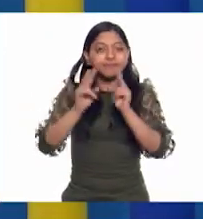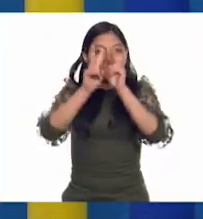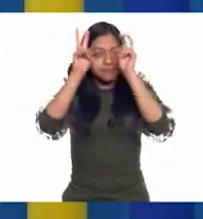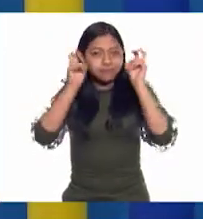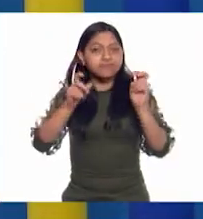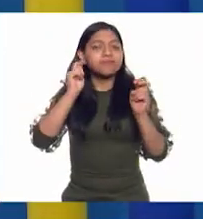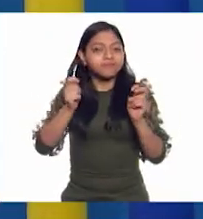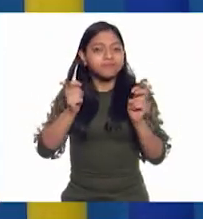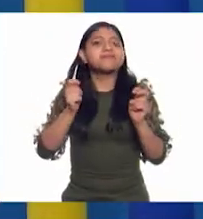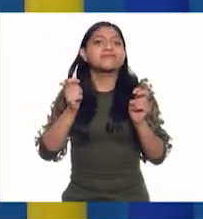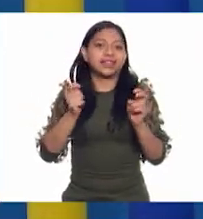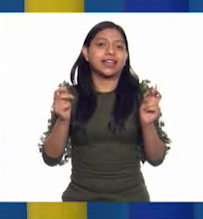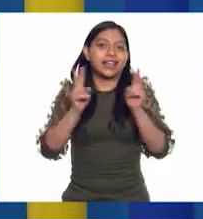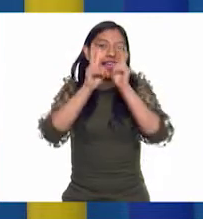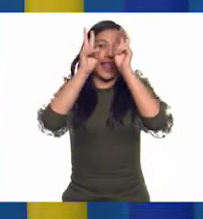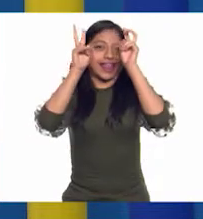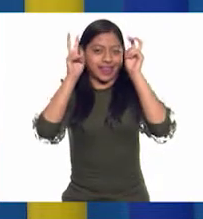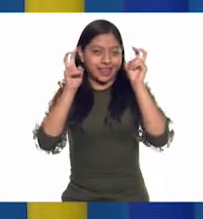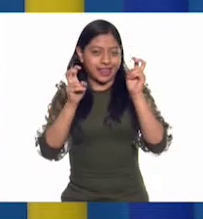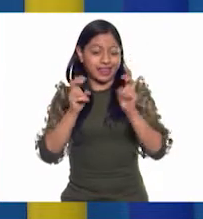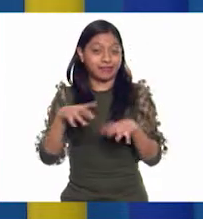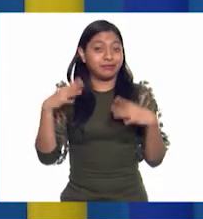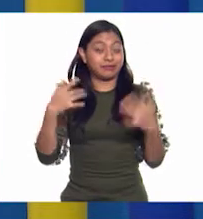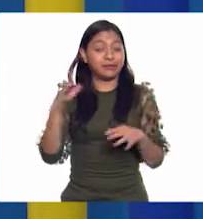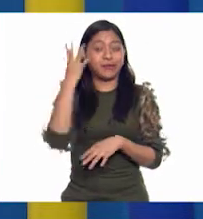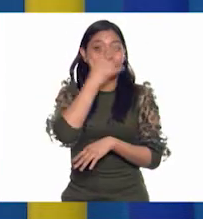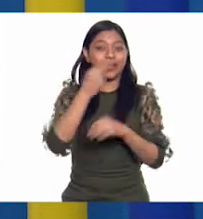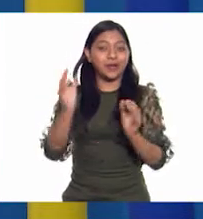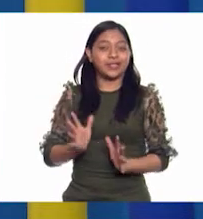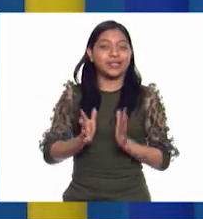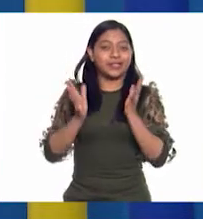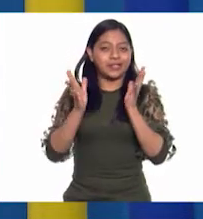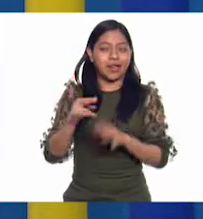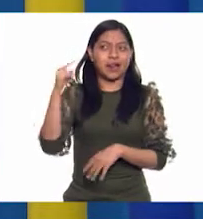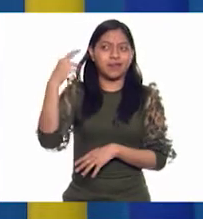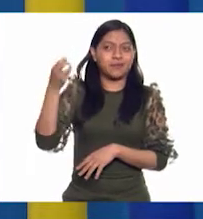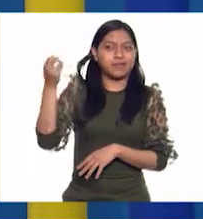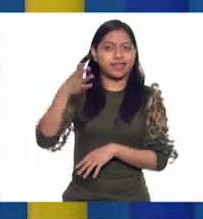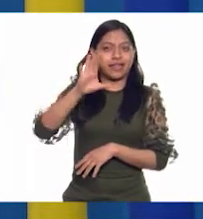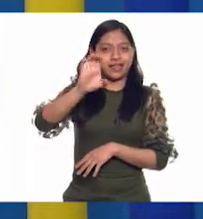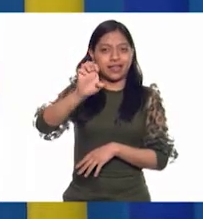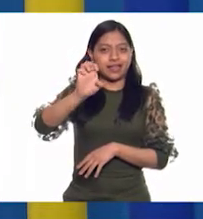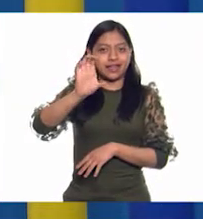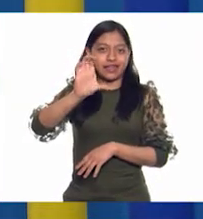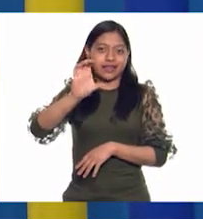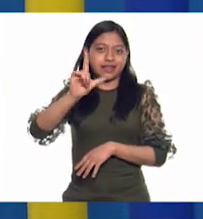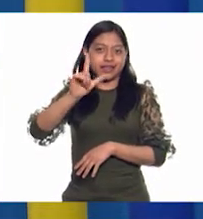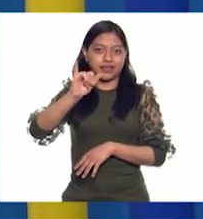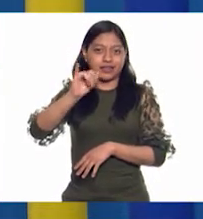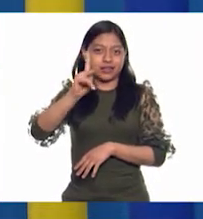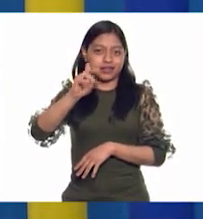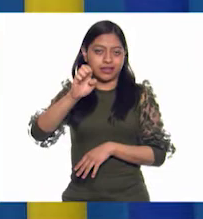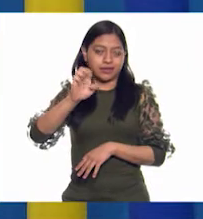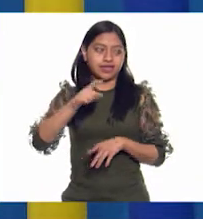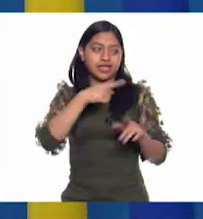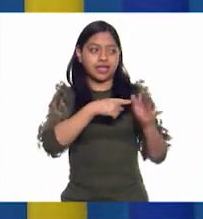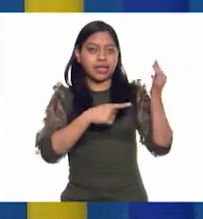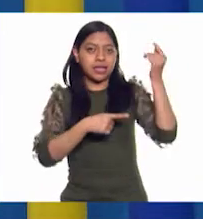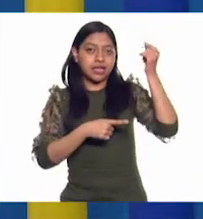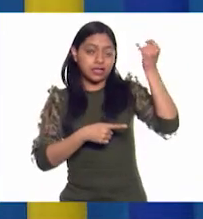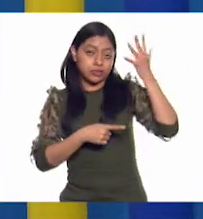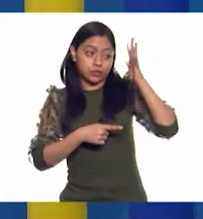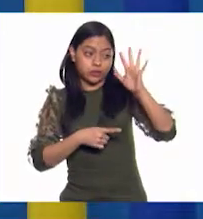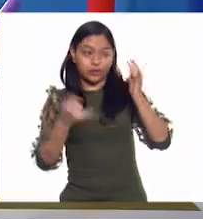lo relacionado con esos maravillosos fenómenos naturales conocidos como eclipse de sol y eclipse de